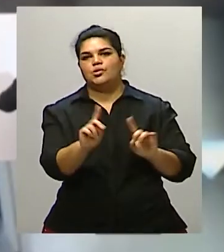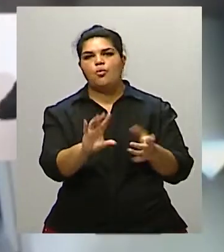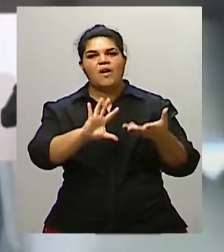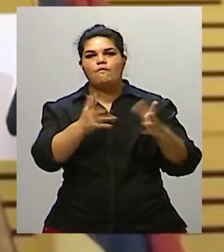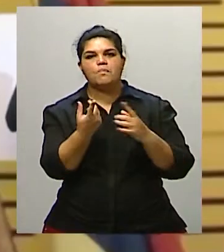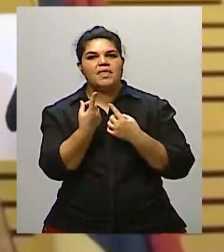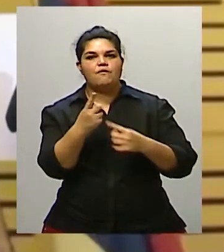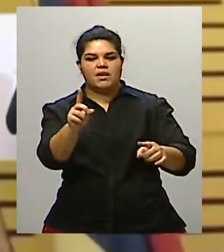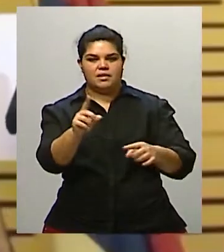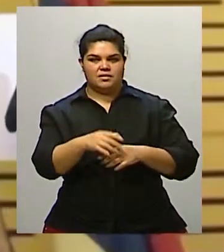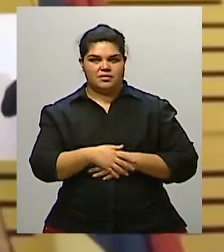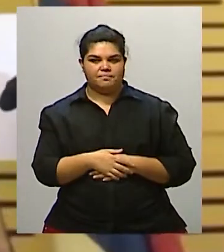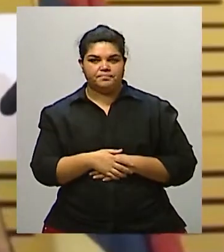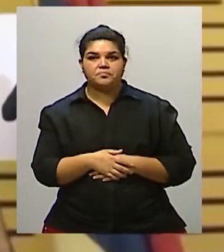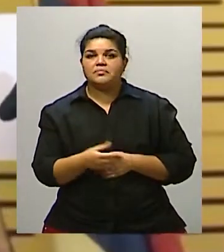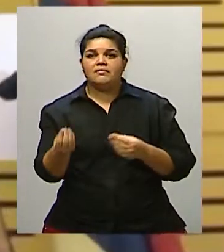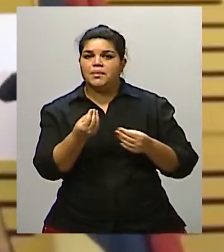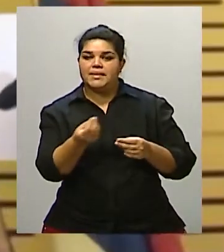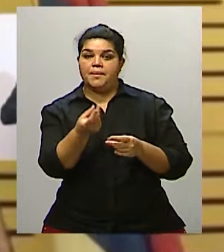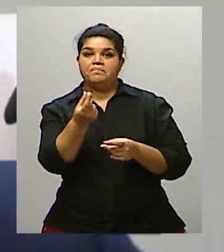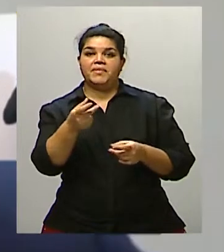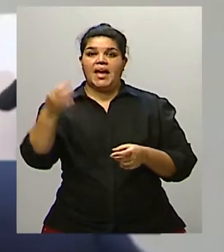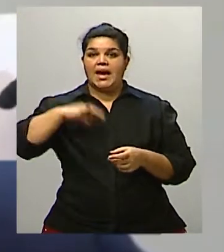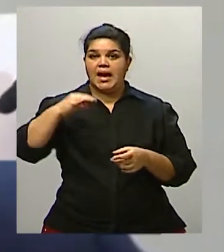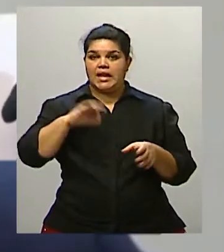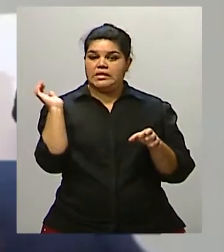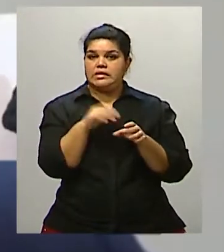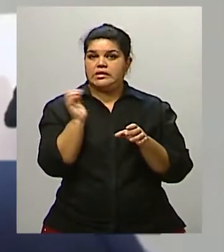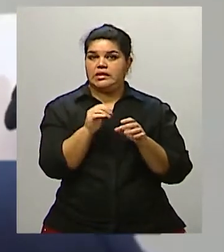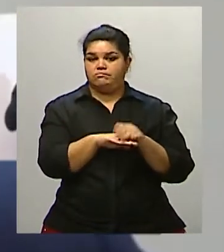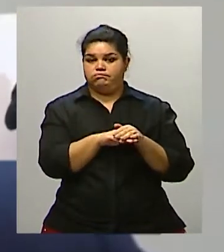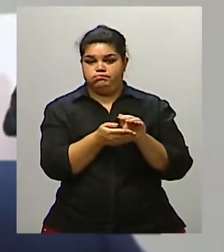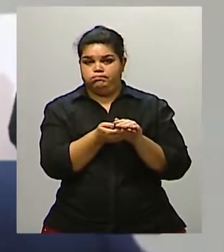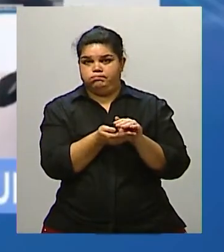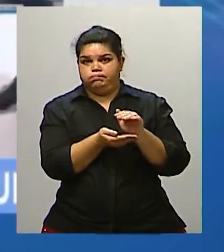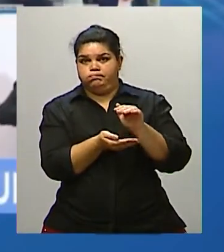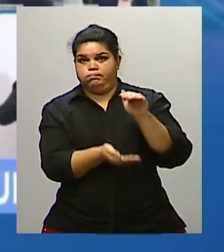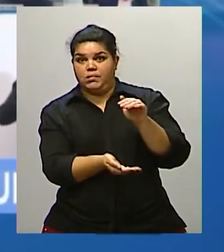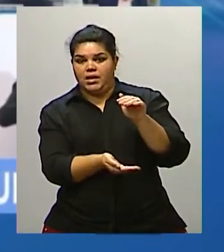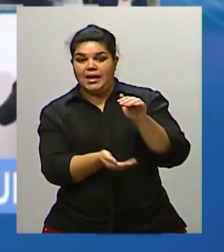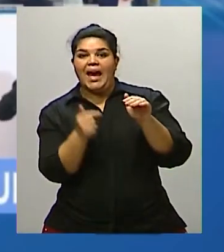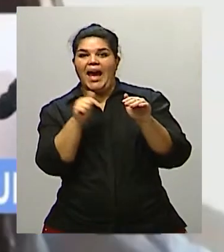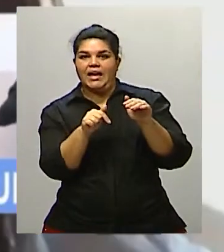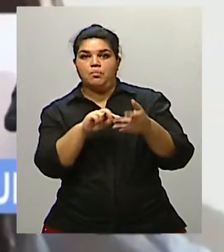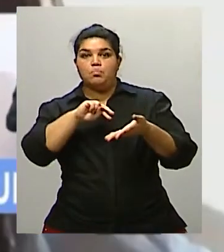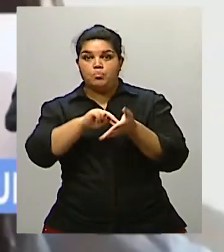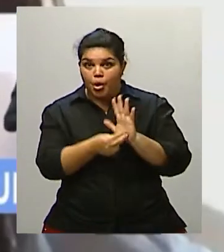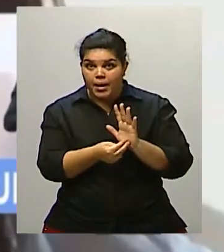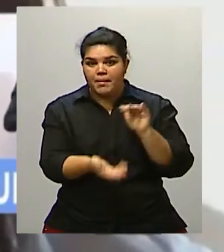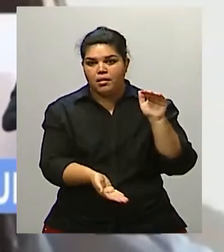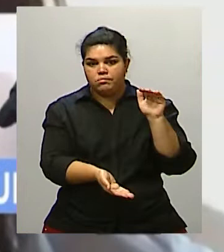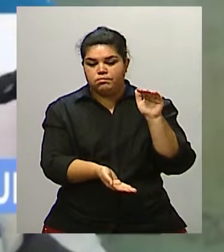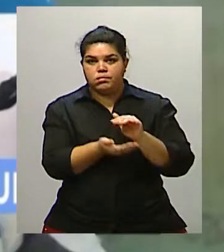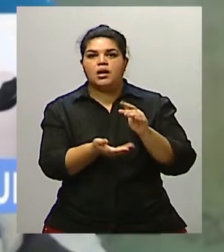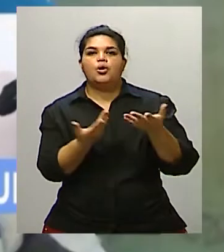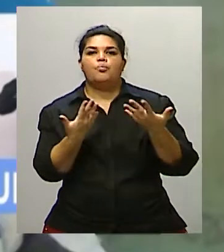acumular ganancias. Y esa lógica se exacerba en momentos de crisis propia, como vivimos nosotros,